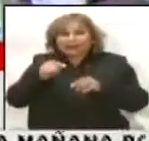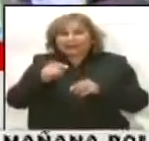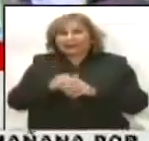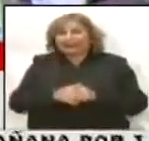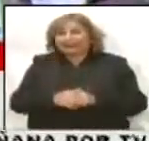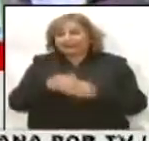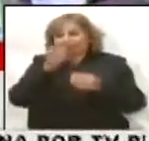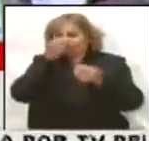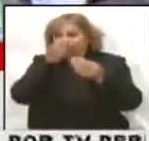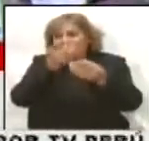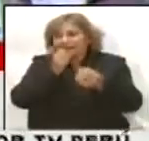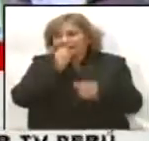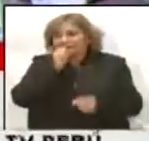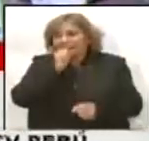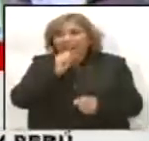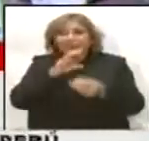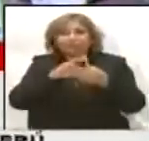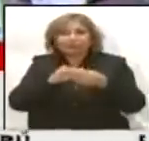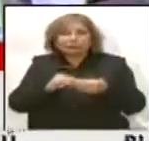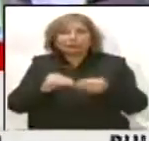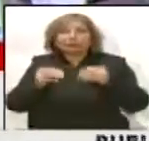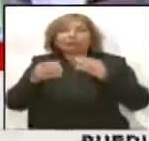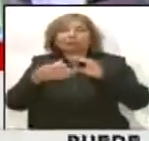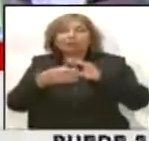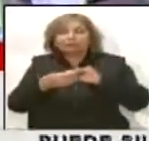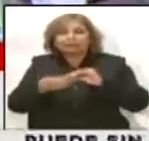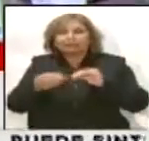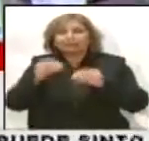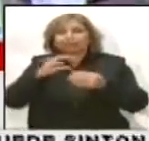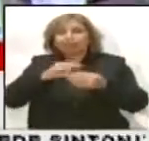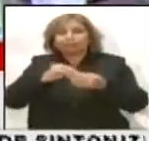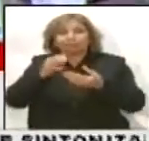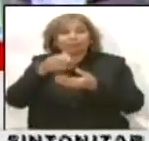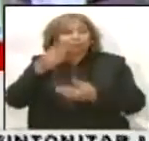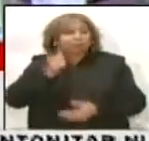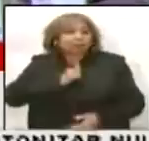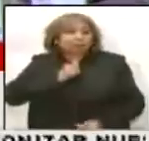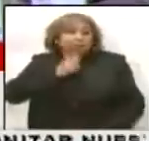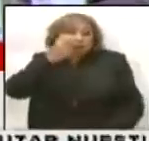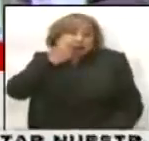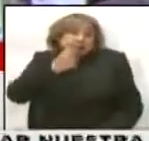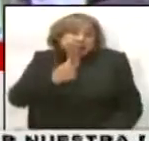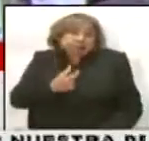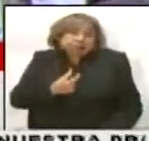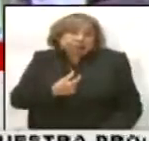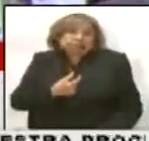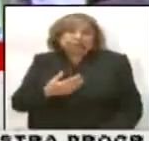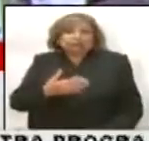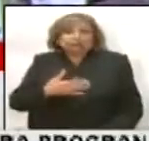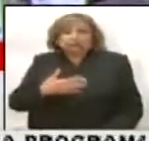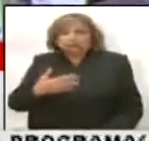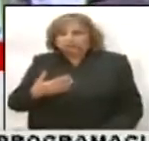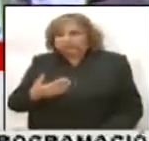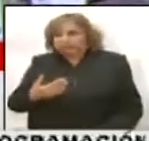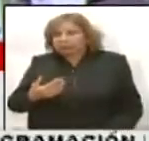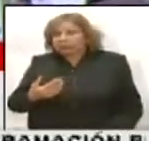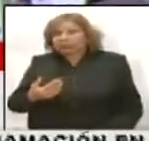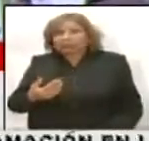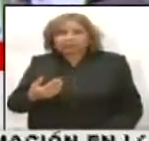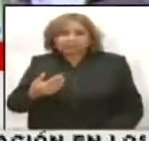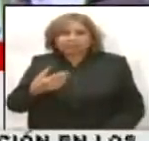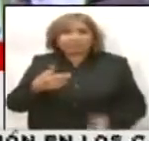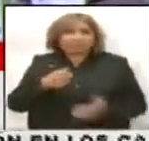se disfrazó, contó una historia, digamos, particular, se hizo pasar como víctima, cosas que de